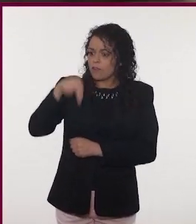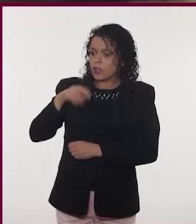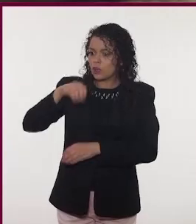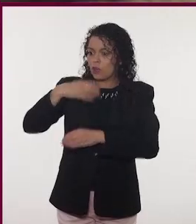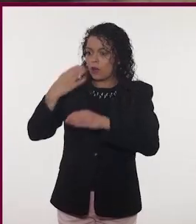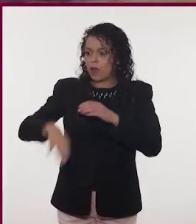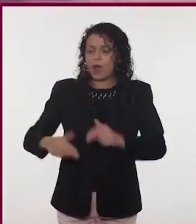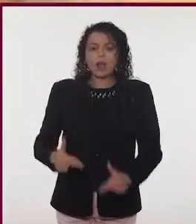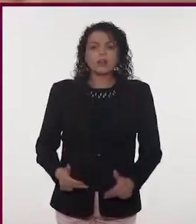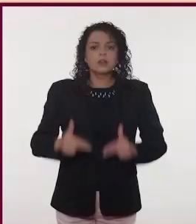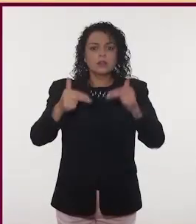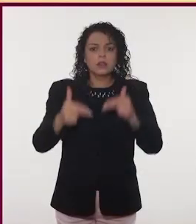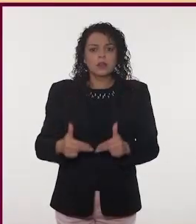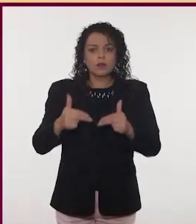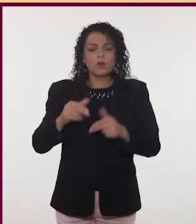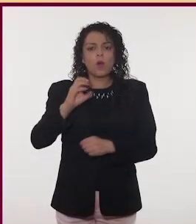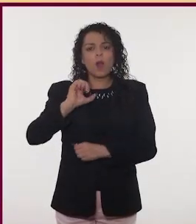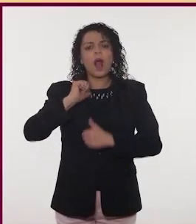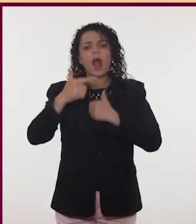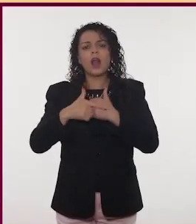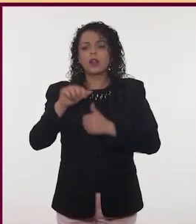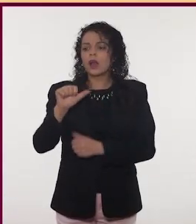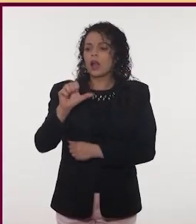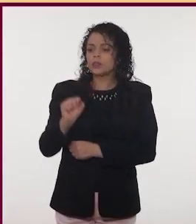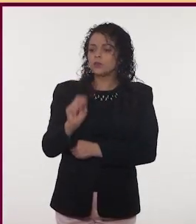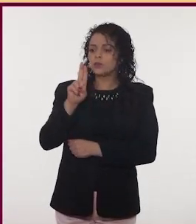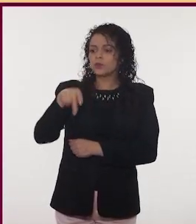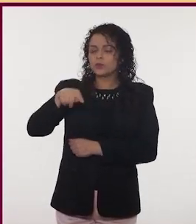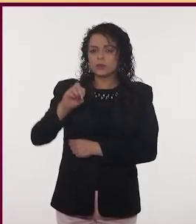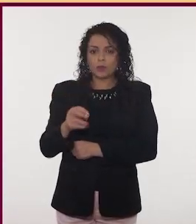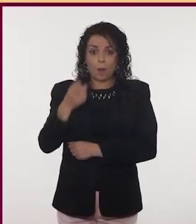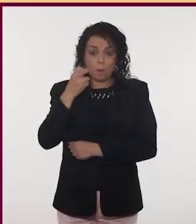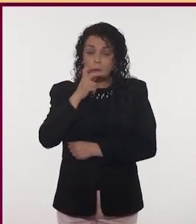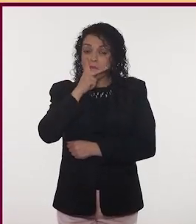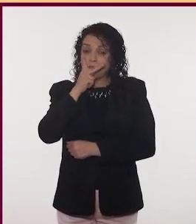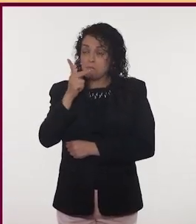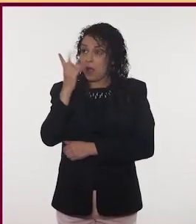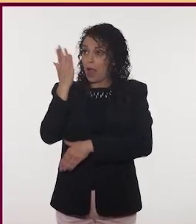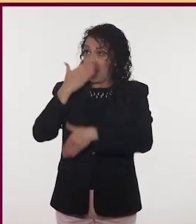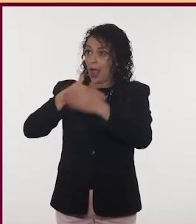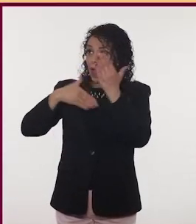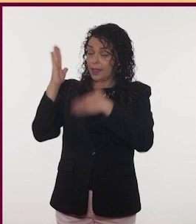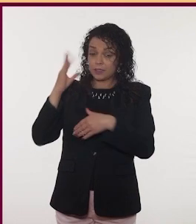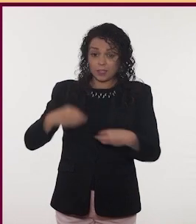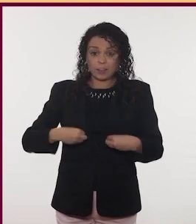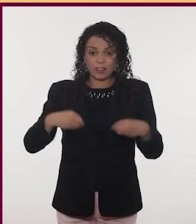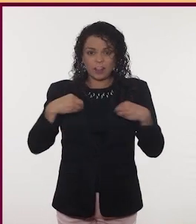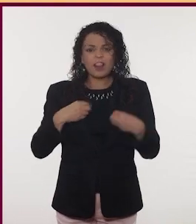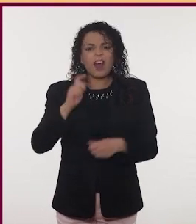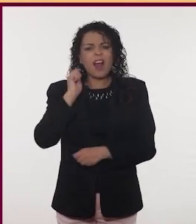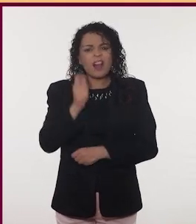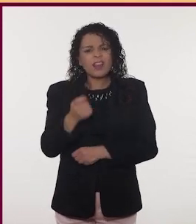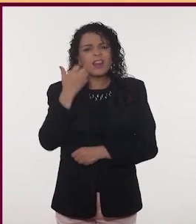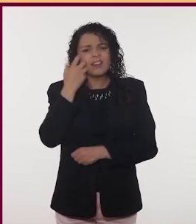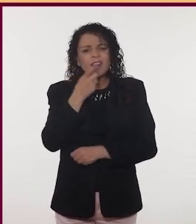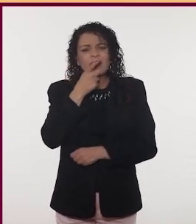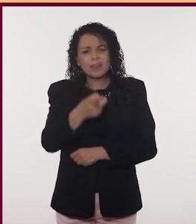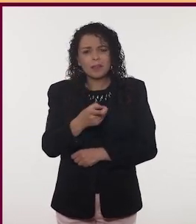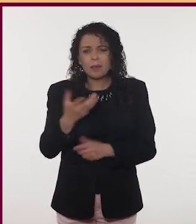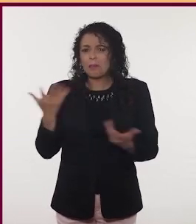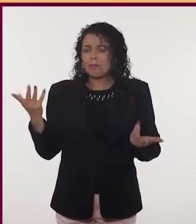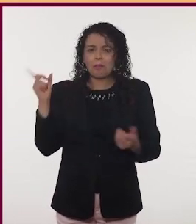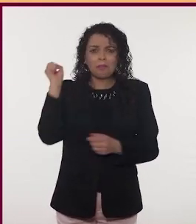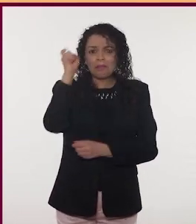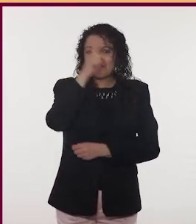o asunto. Por tanto, la definición de éxito, de ser exitoso en la vida, es tan subjetiva y heterogénea